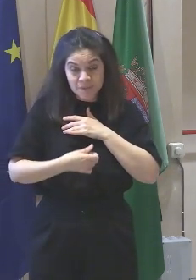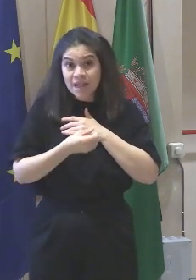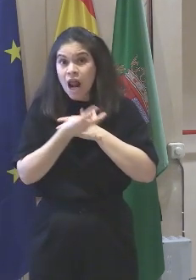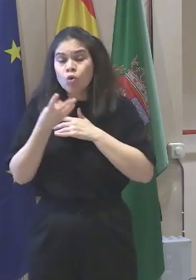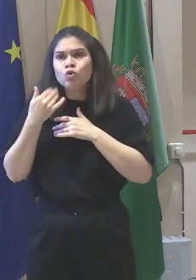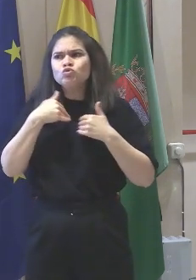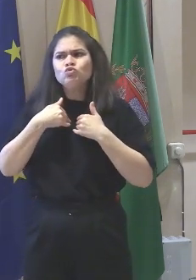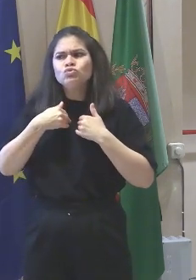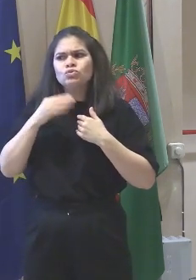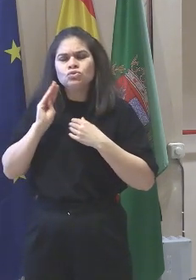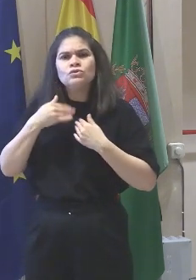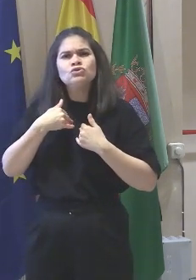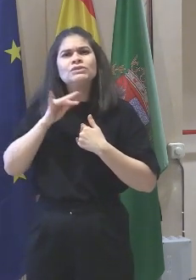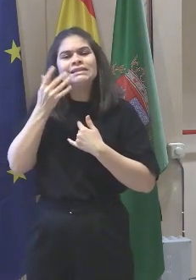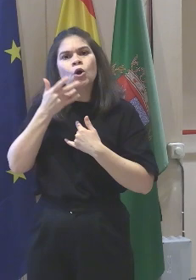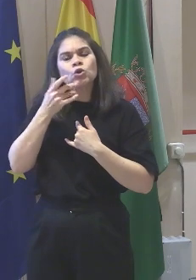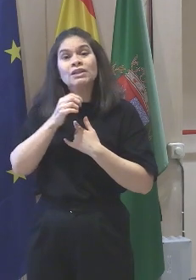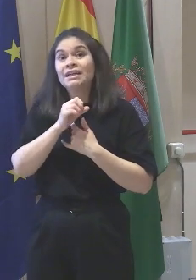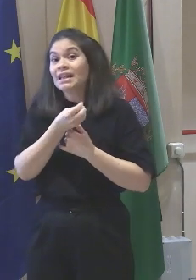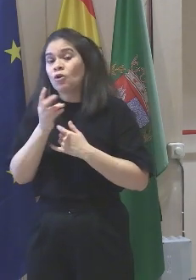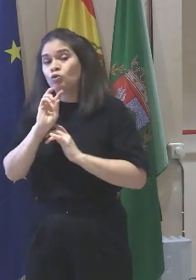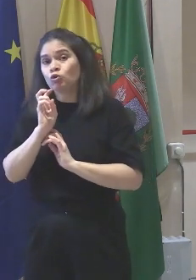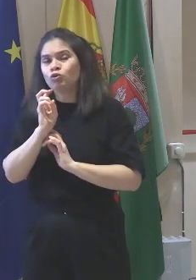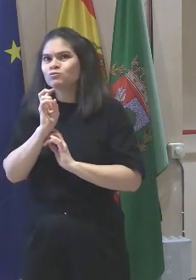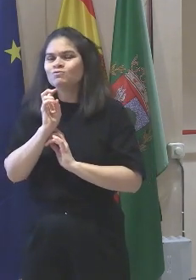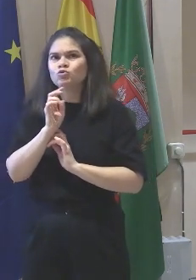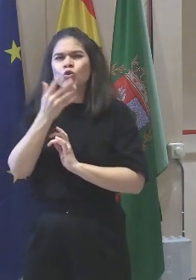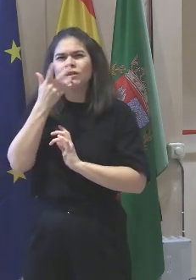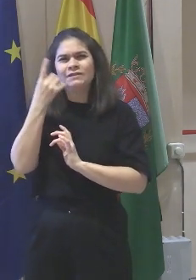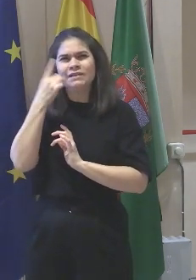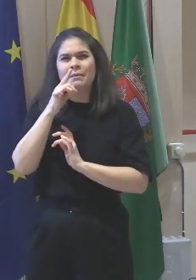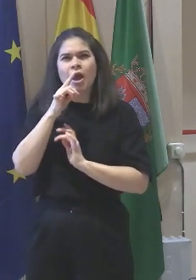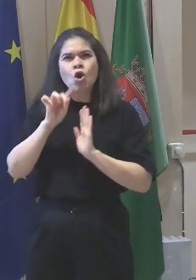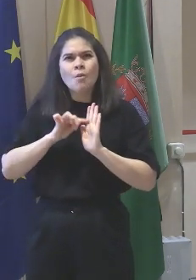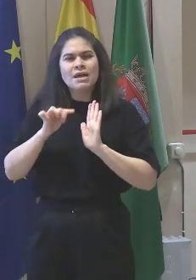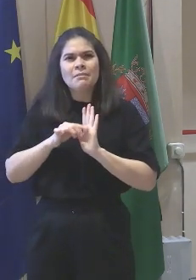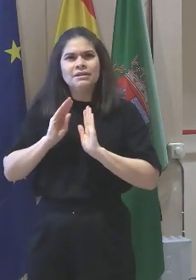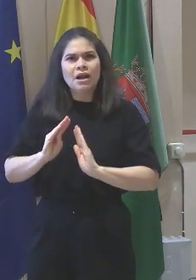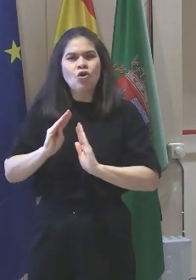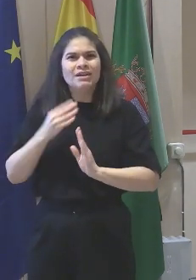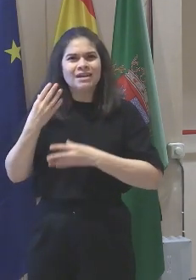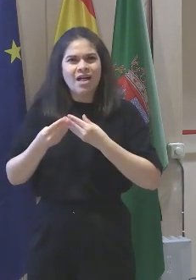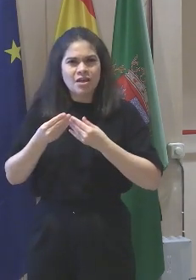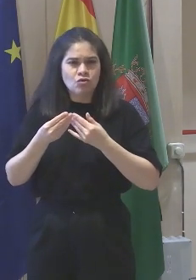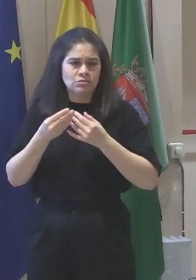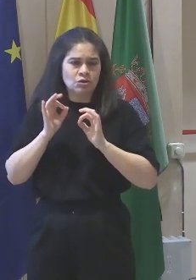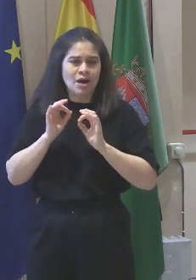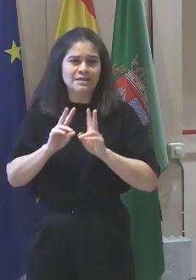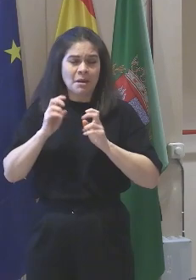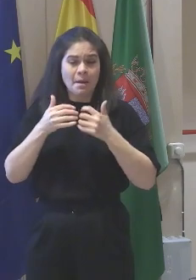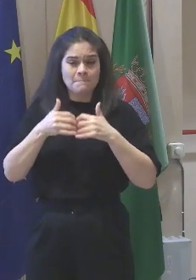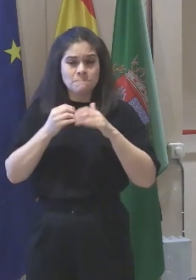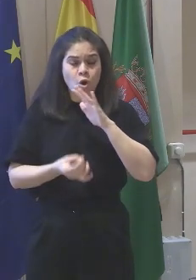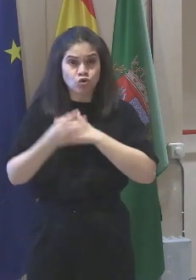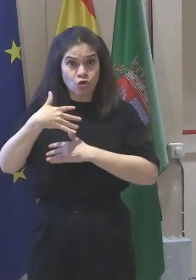no se conoce enteramente el papel que están jugando en la producción de insulina. Hay